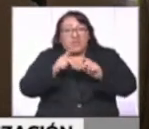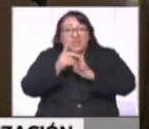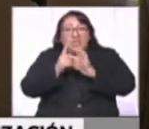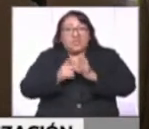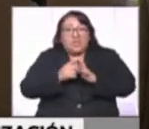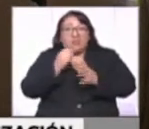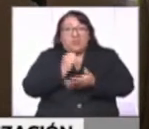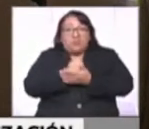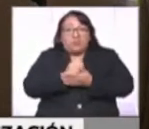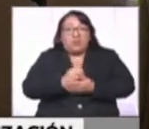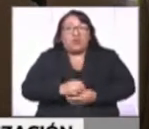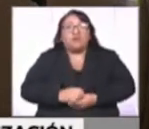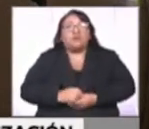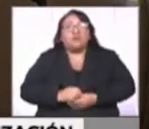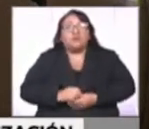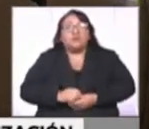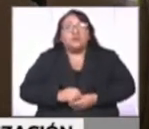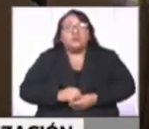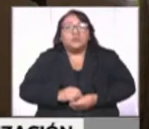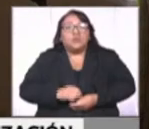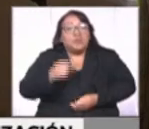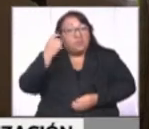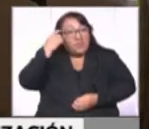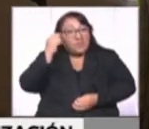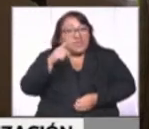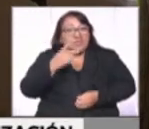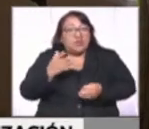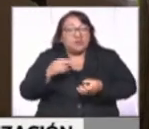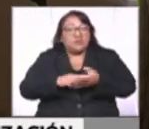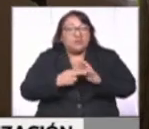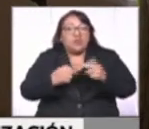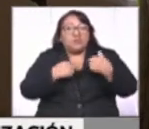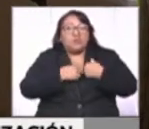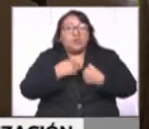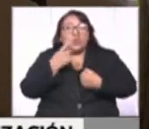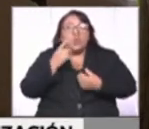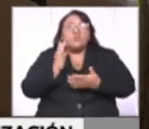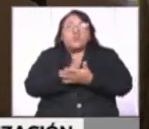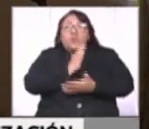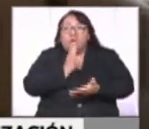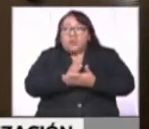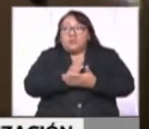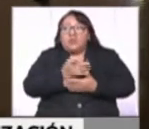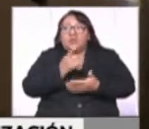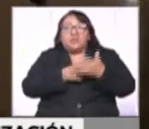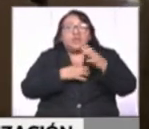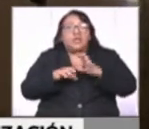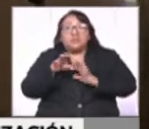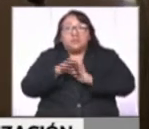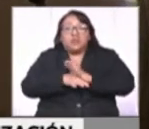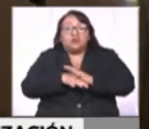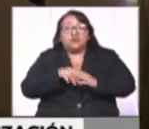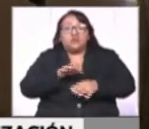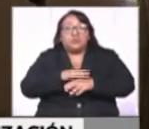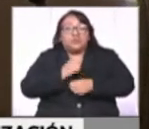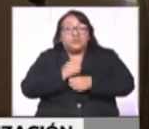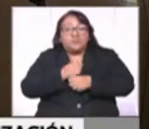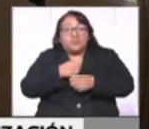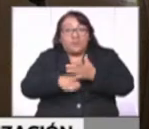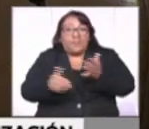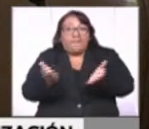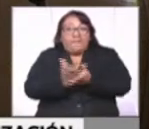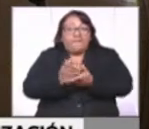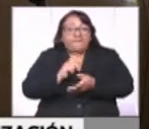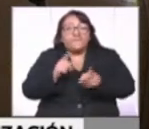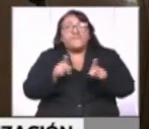aprobado considera que esta situación representa una traba que reduce no solo la producción de expedientes,